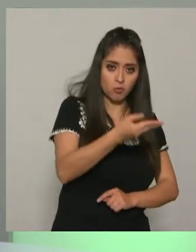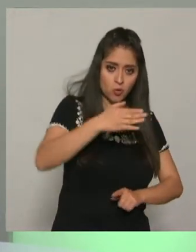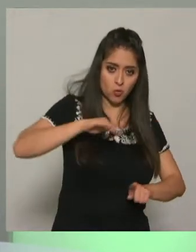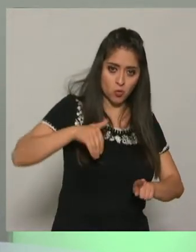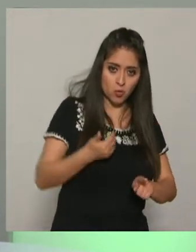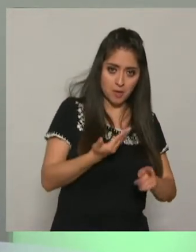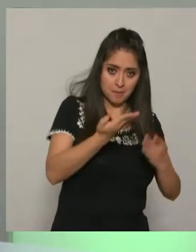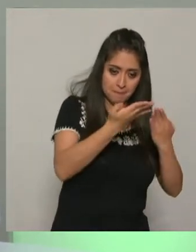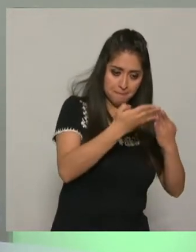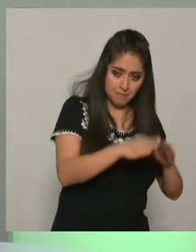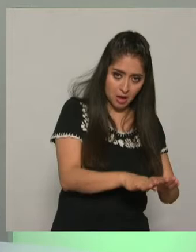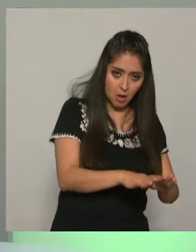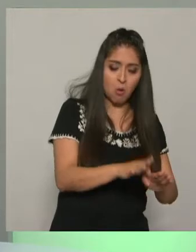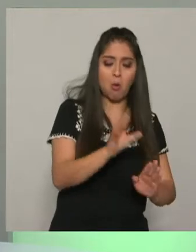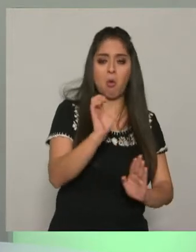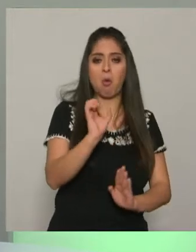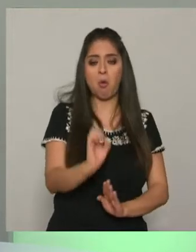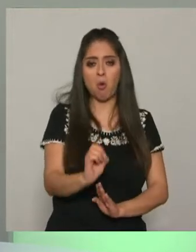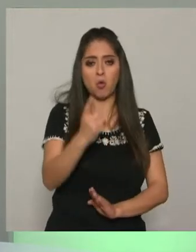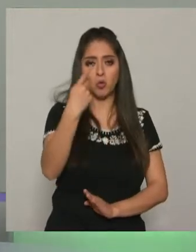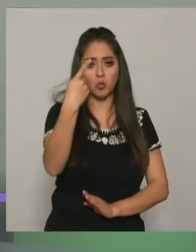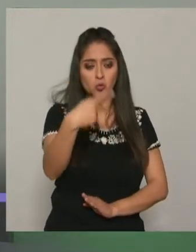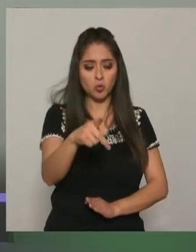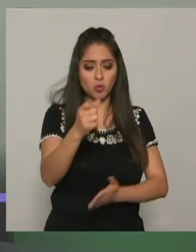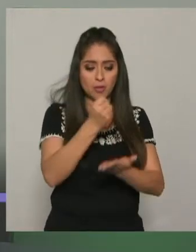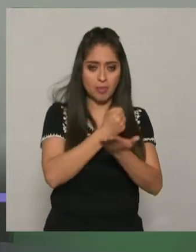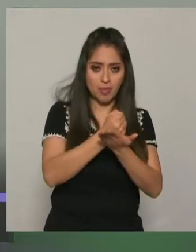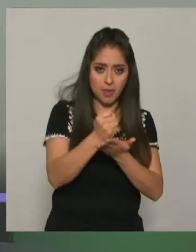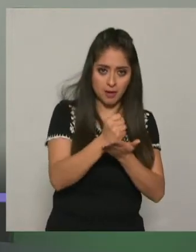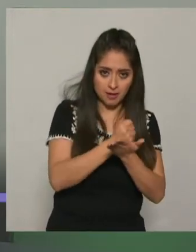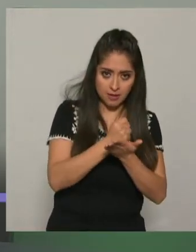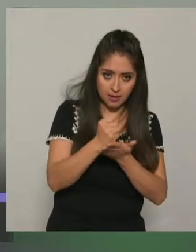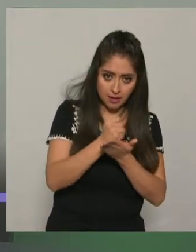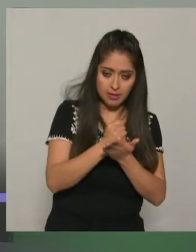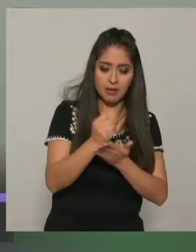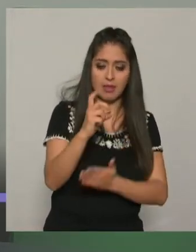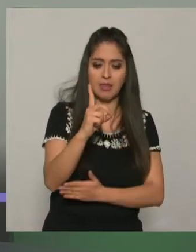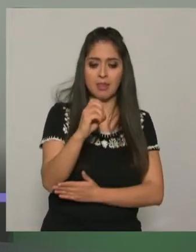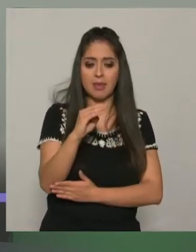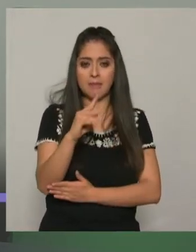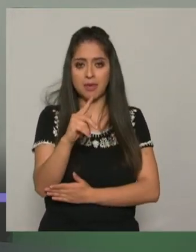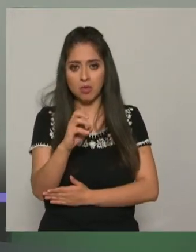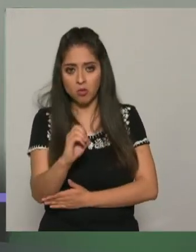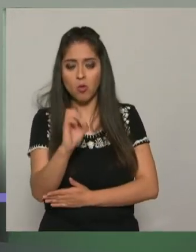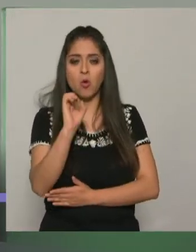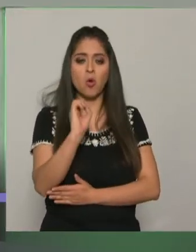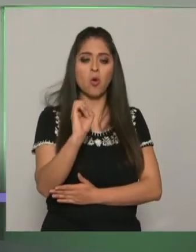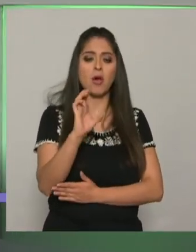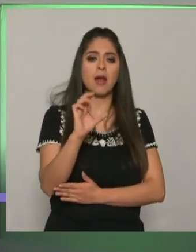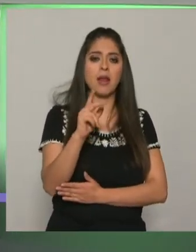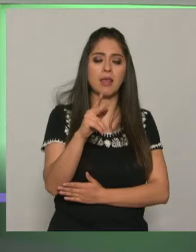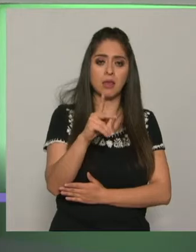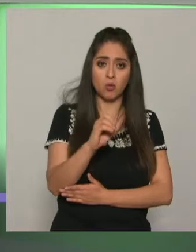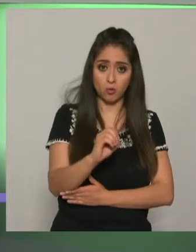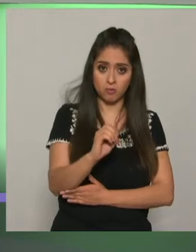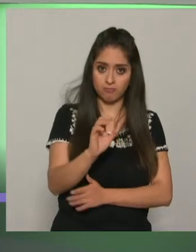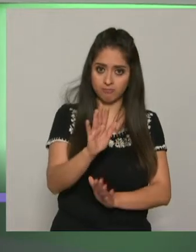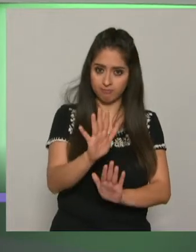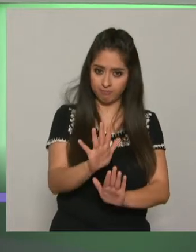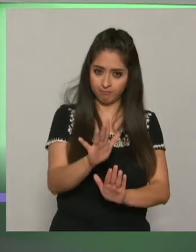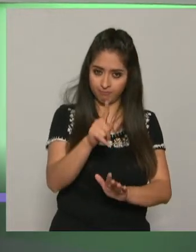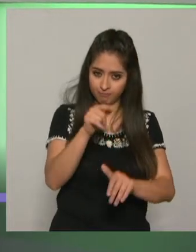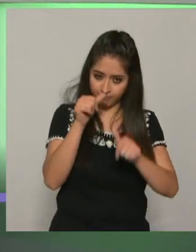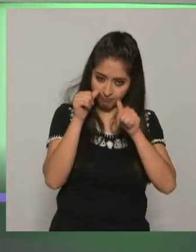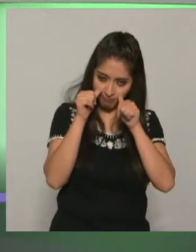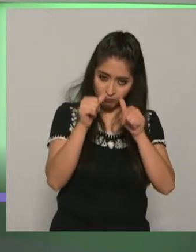lo pones en tu cuenta, o lo pones en tu tarjeta de débito o de crédito. Y ojo,